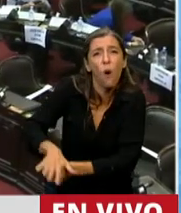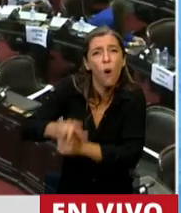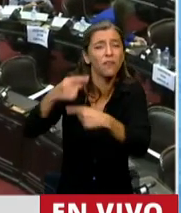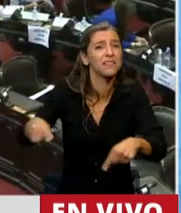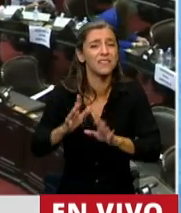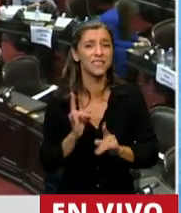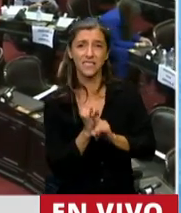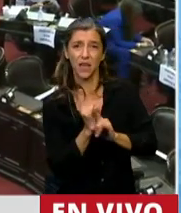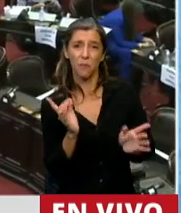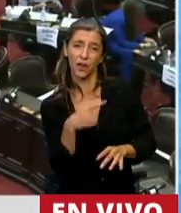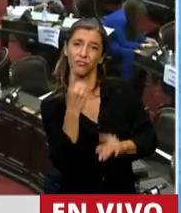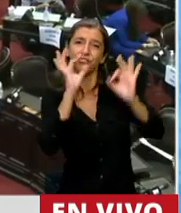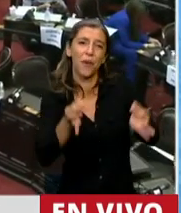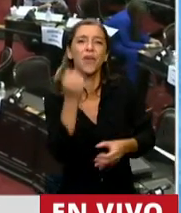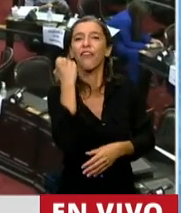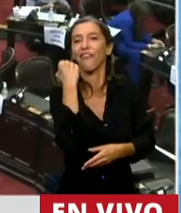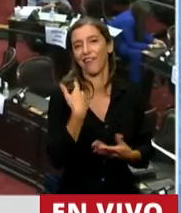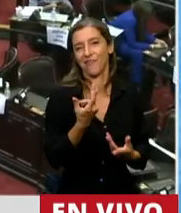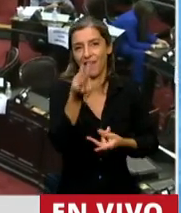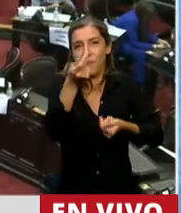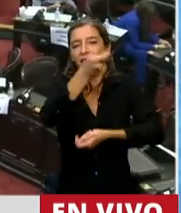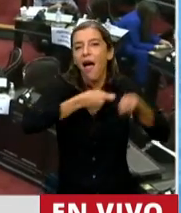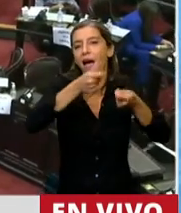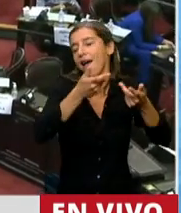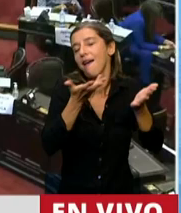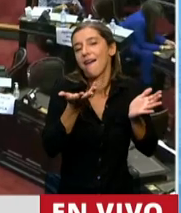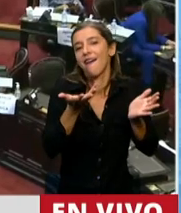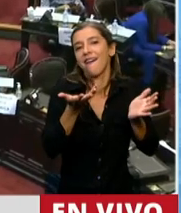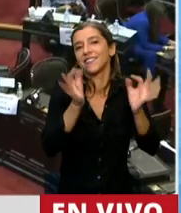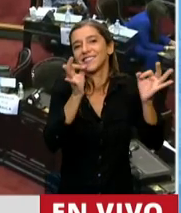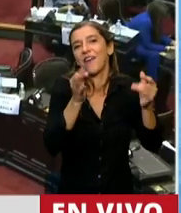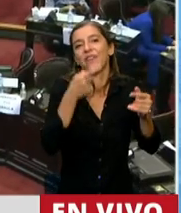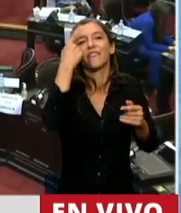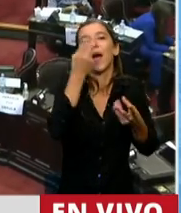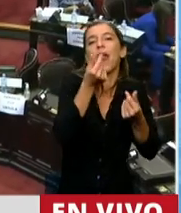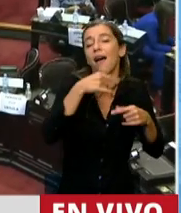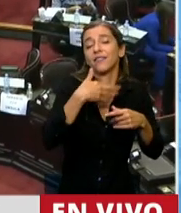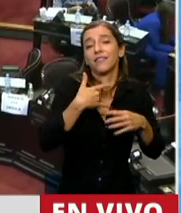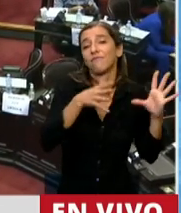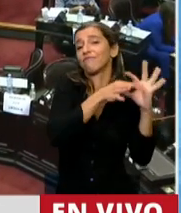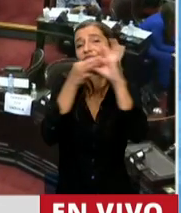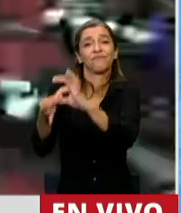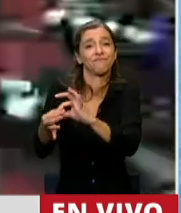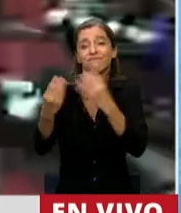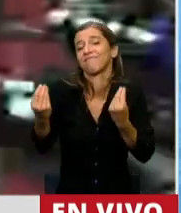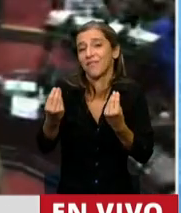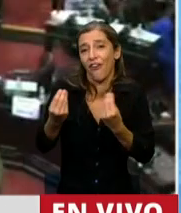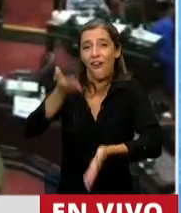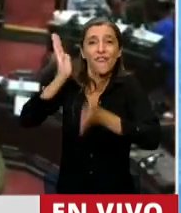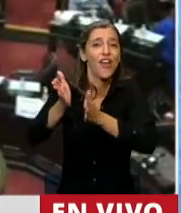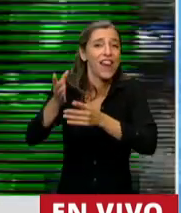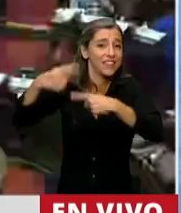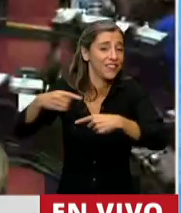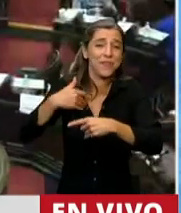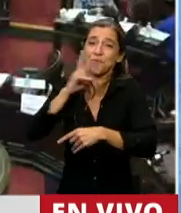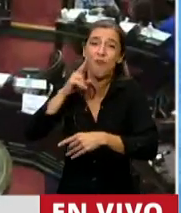van de la mano, significa eso. Y nosotros vamos a acompañar cada una de las convocatorias, de los actos que realicen